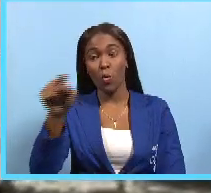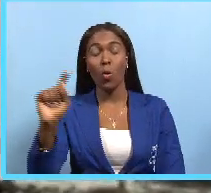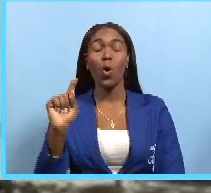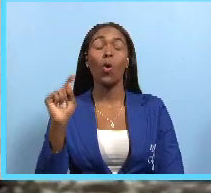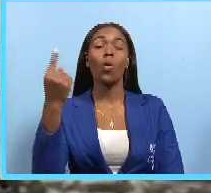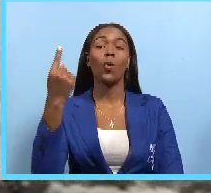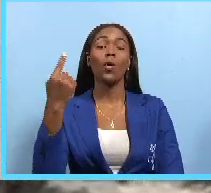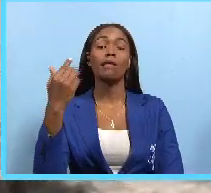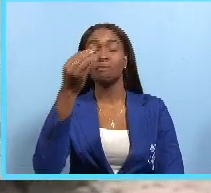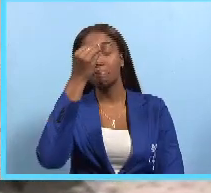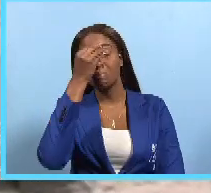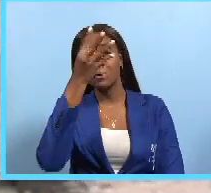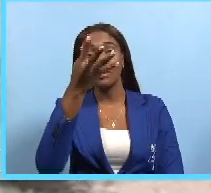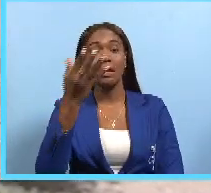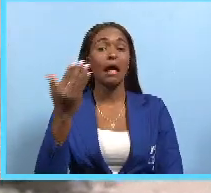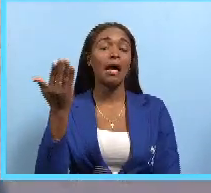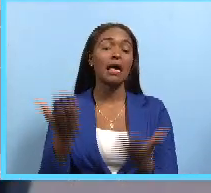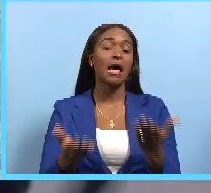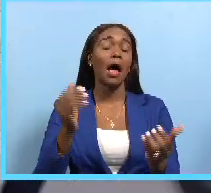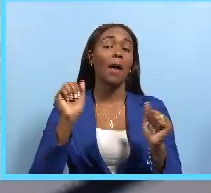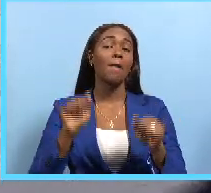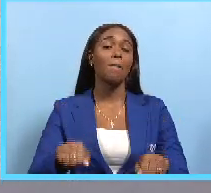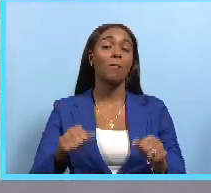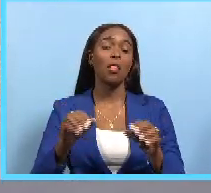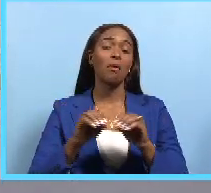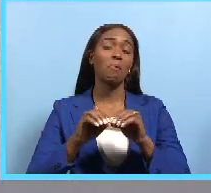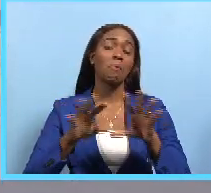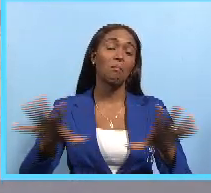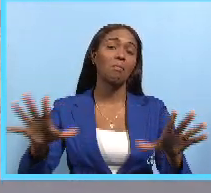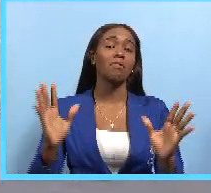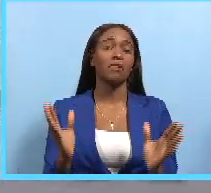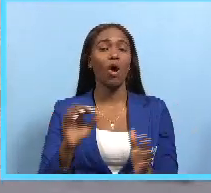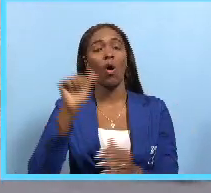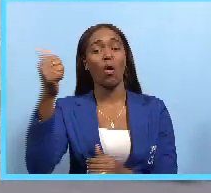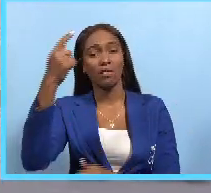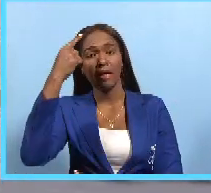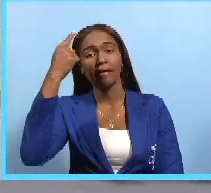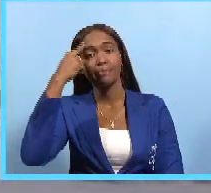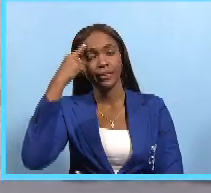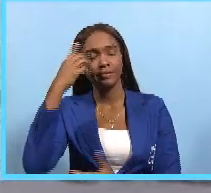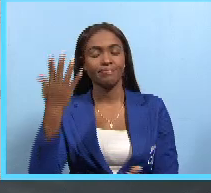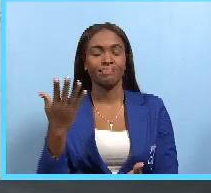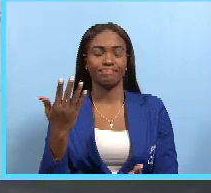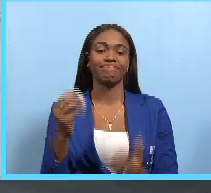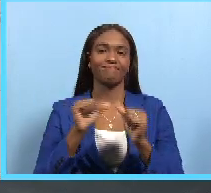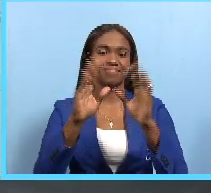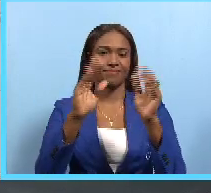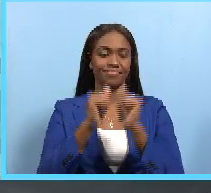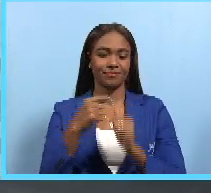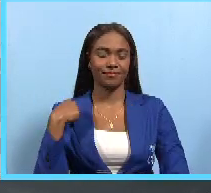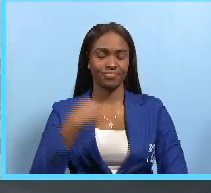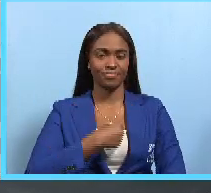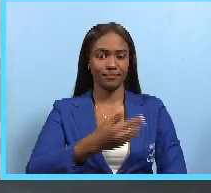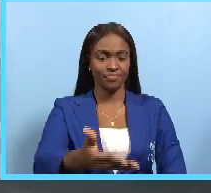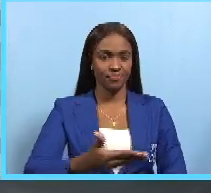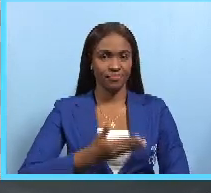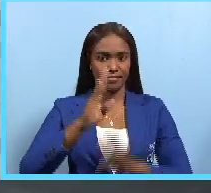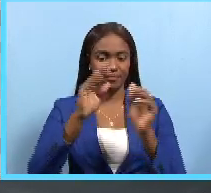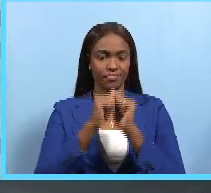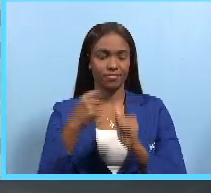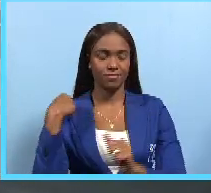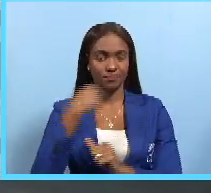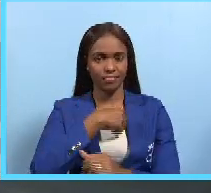simplemente manifiestan algún tipo de indiferencia. Mantenga la sintonía junto a nosotros, invitarles a que se una a esta